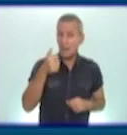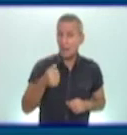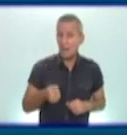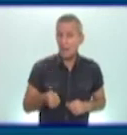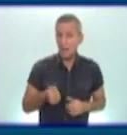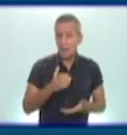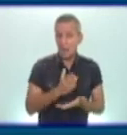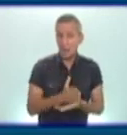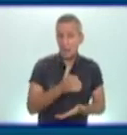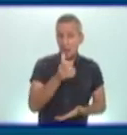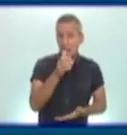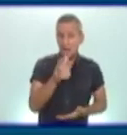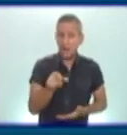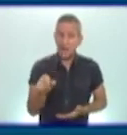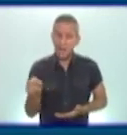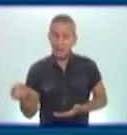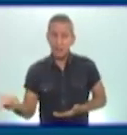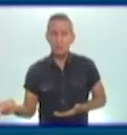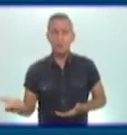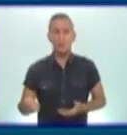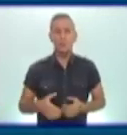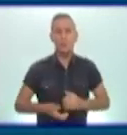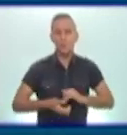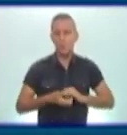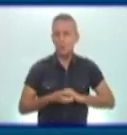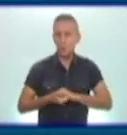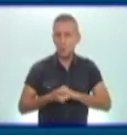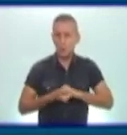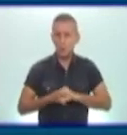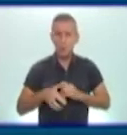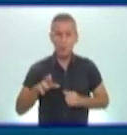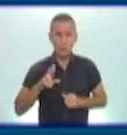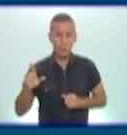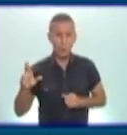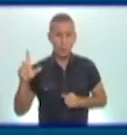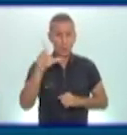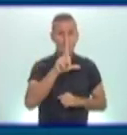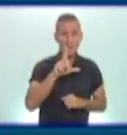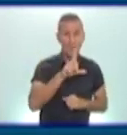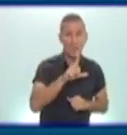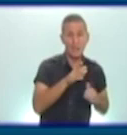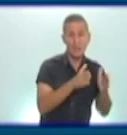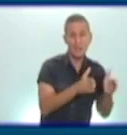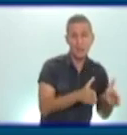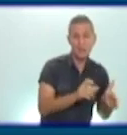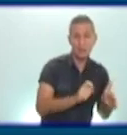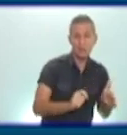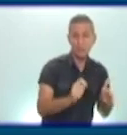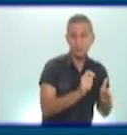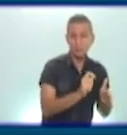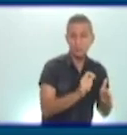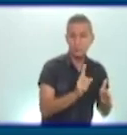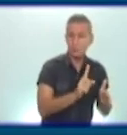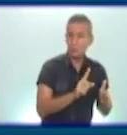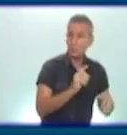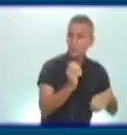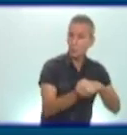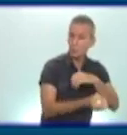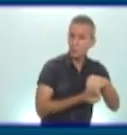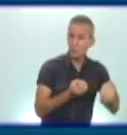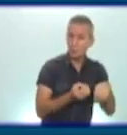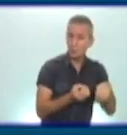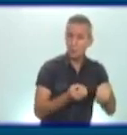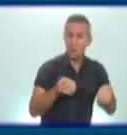sustantivos. Recuerden que el lexema es la parte del sustantivo que generalmente no varía. No ocurre así